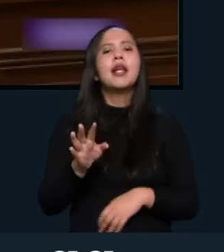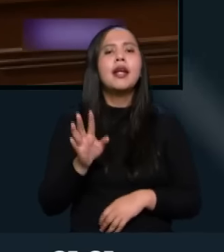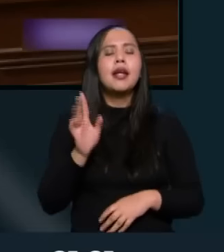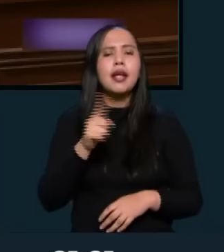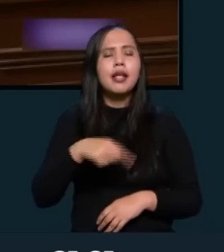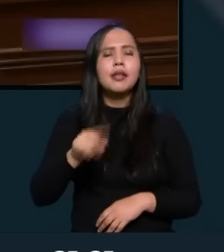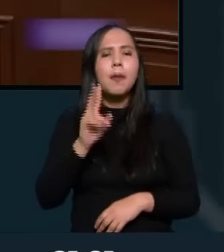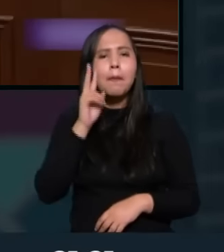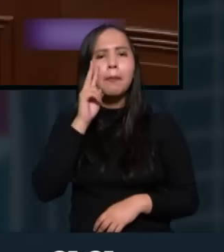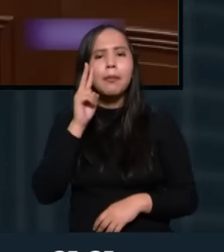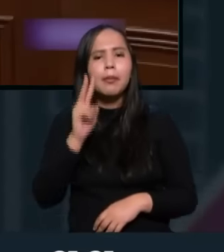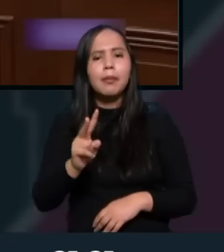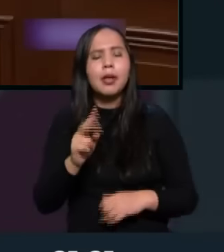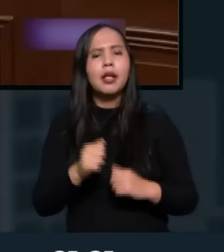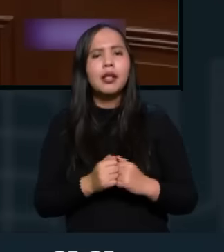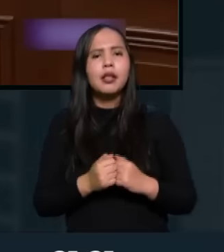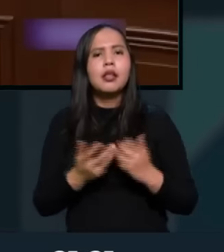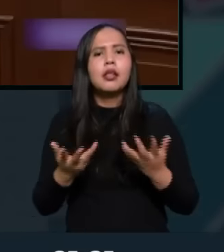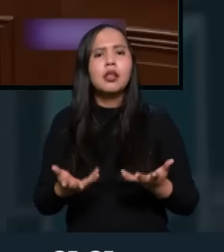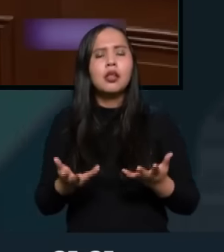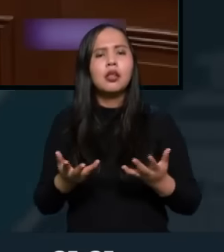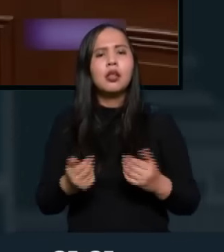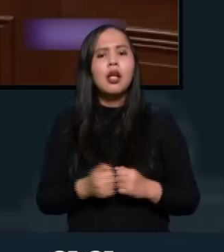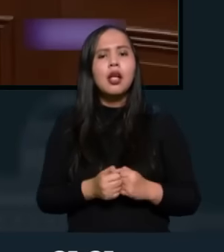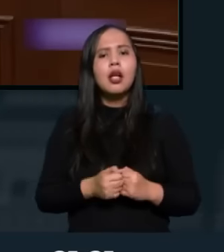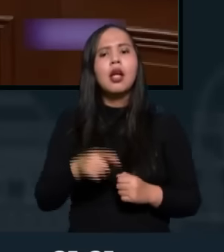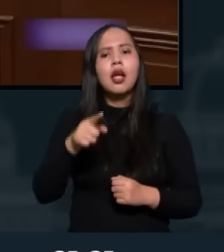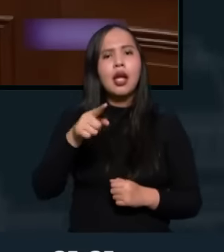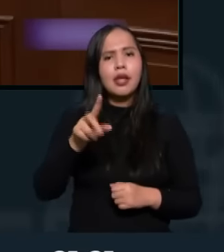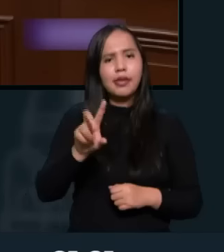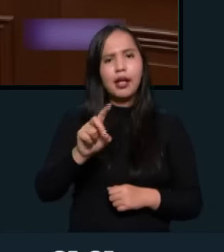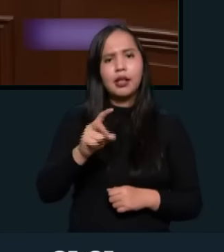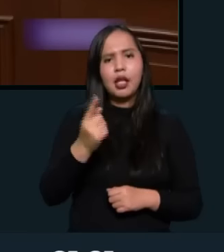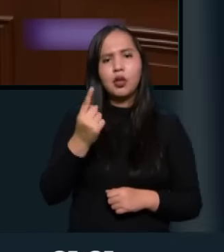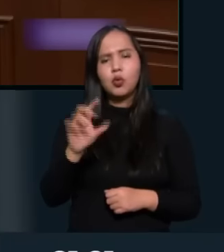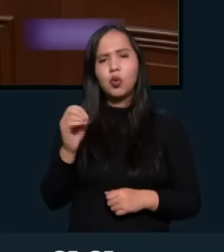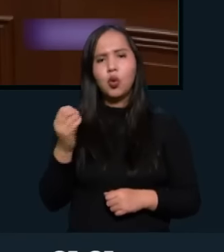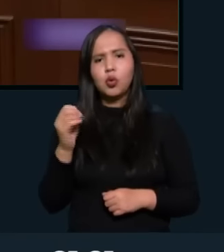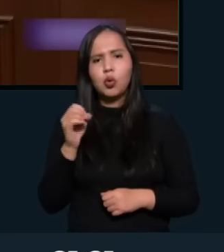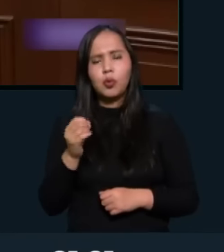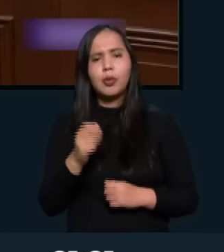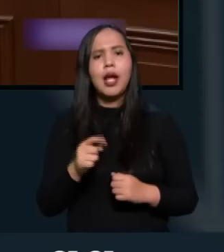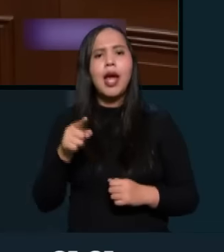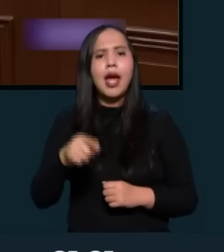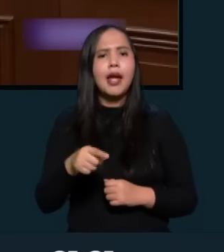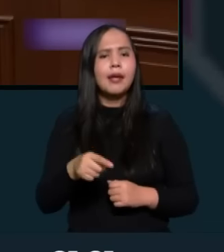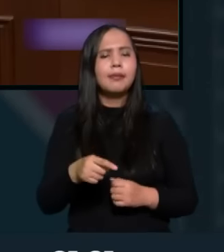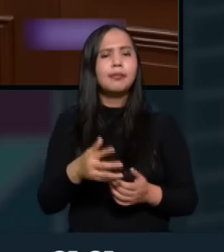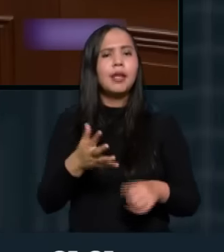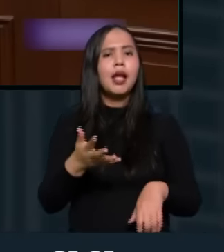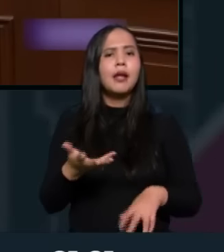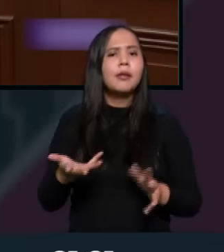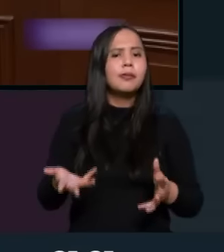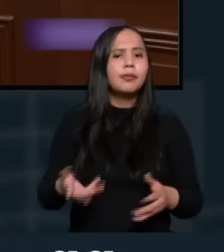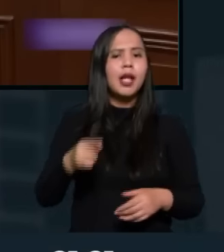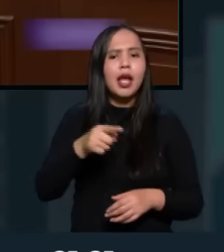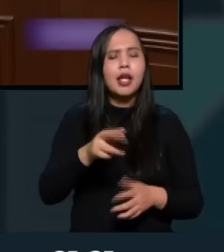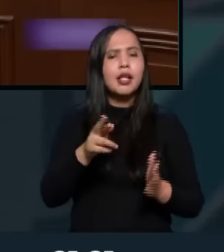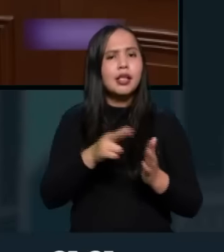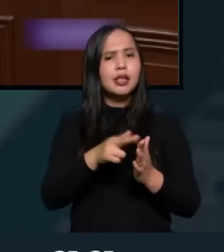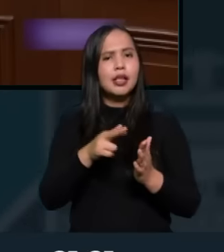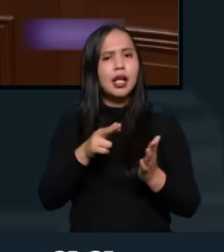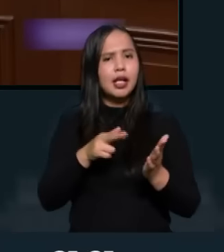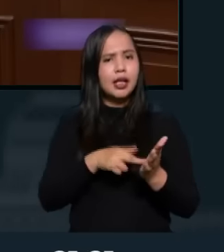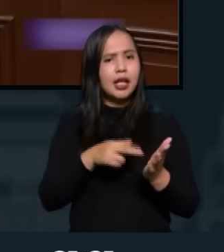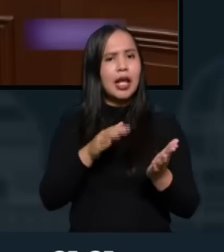siguen en marcha, les aplica el decreto del 31 de octubre de inimpugnabilidad de las reformas